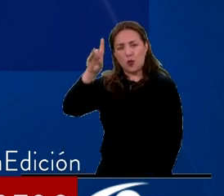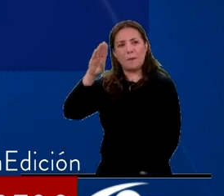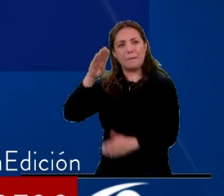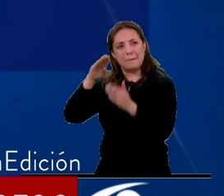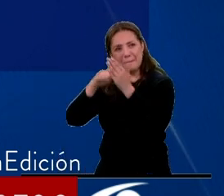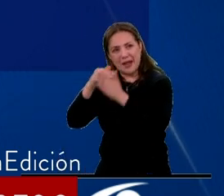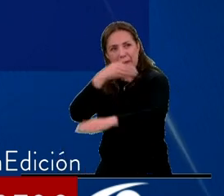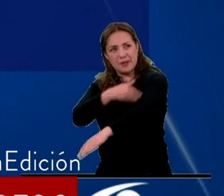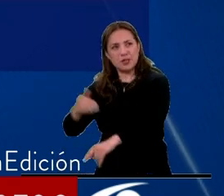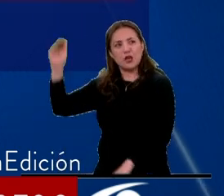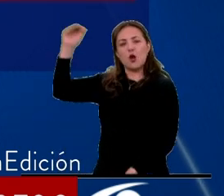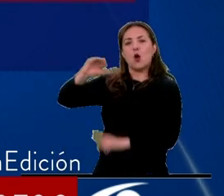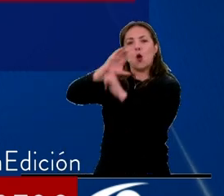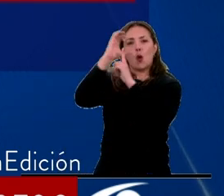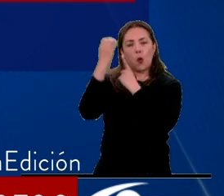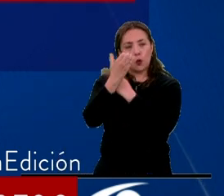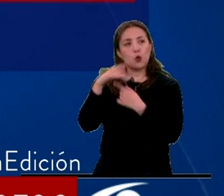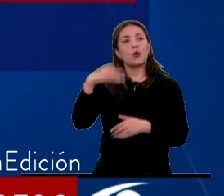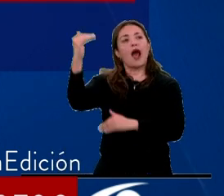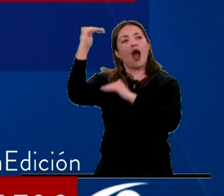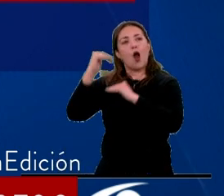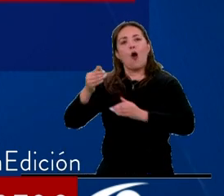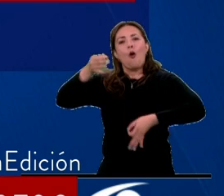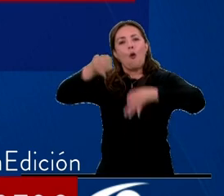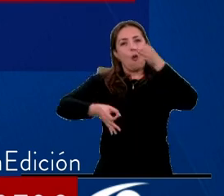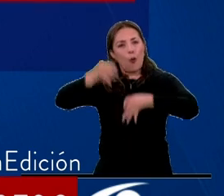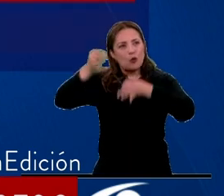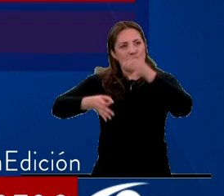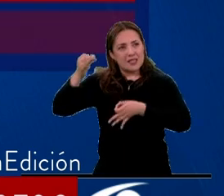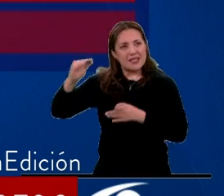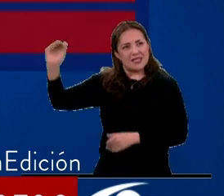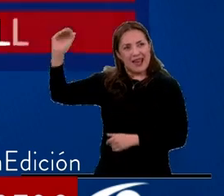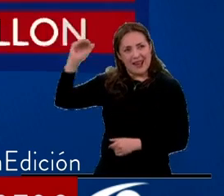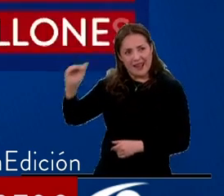millones de pesos; justicia y reparación, 752